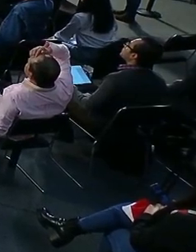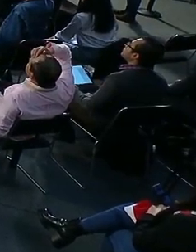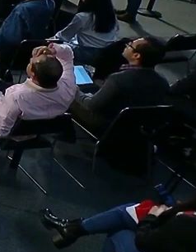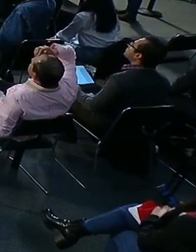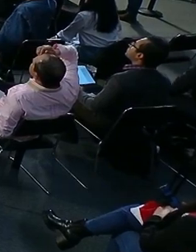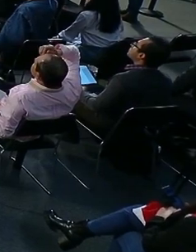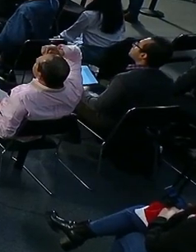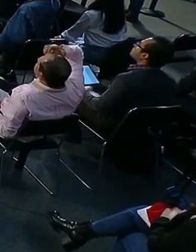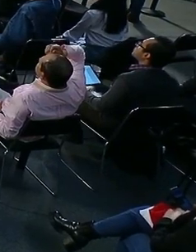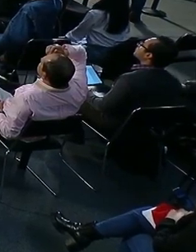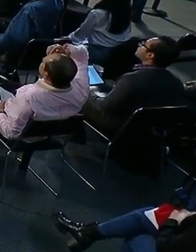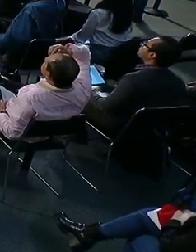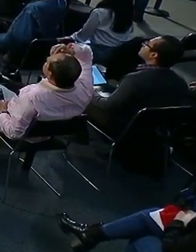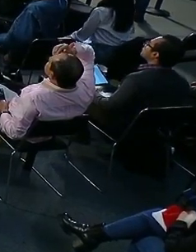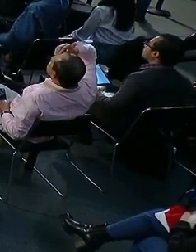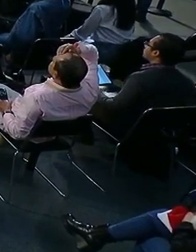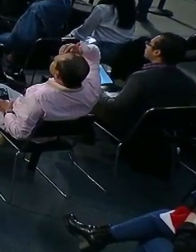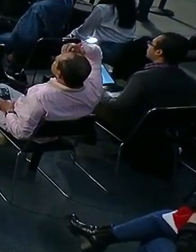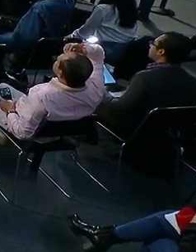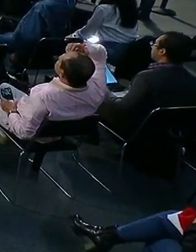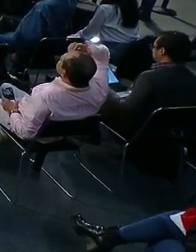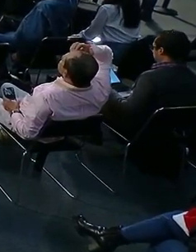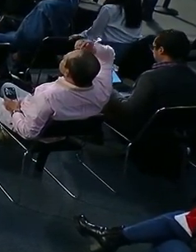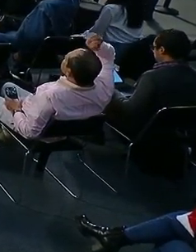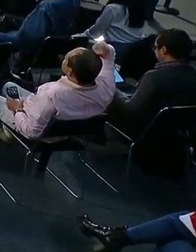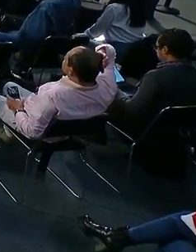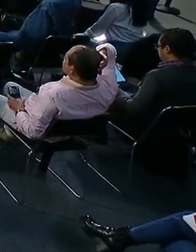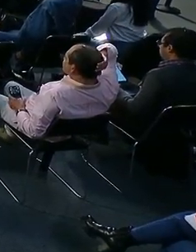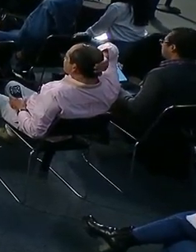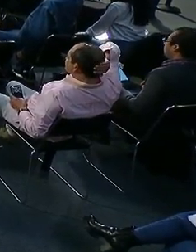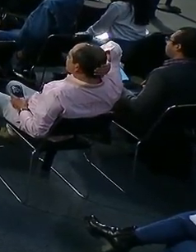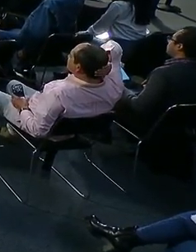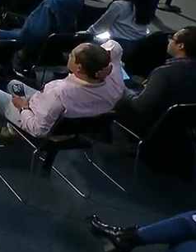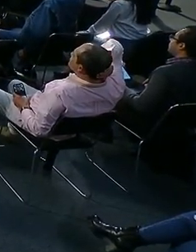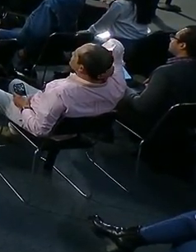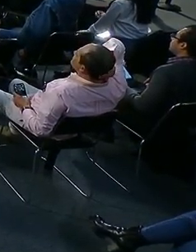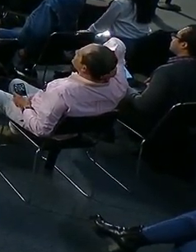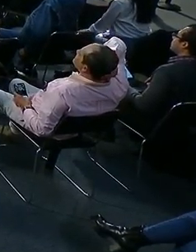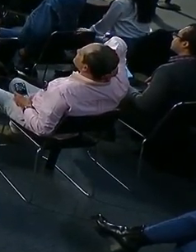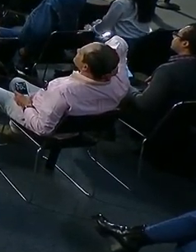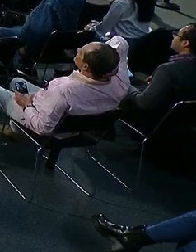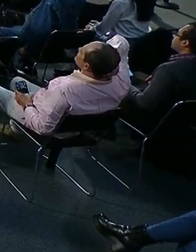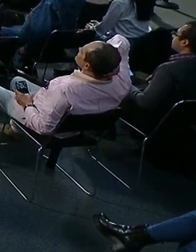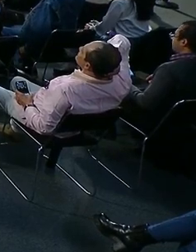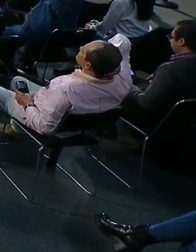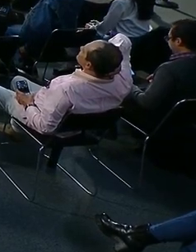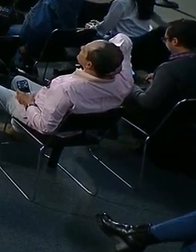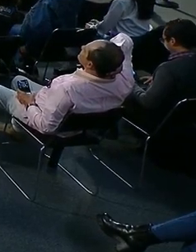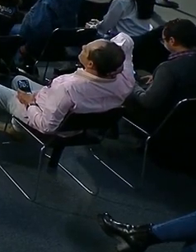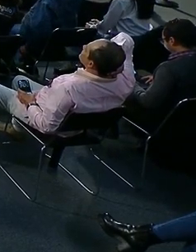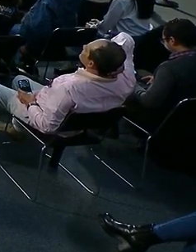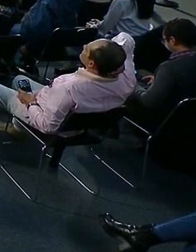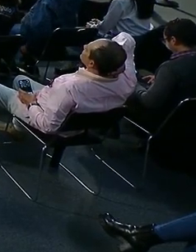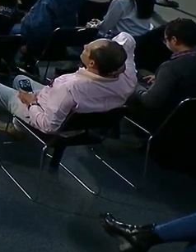A ver, ponlo. ¿Lo pueden sacar ustedes? Sí, ahí en la cámara.